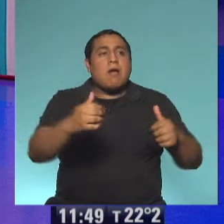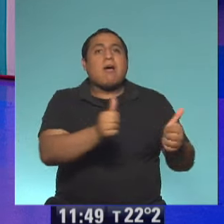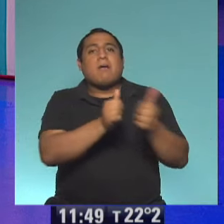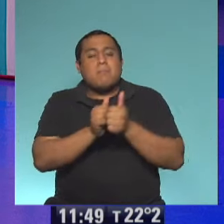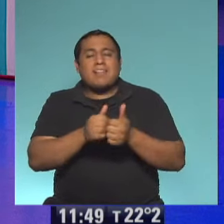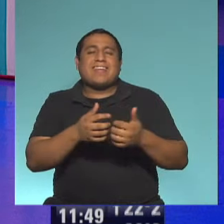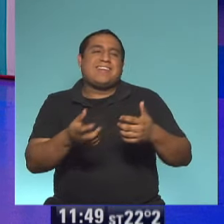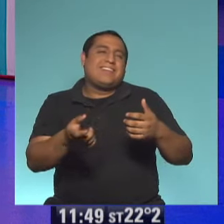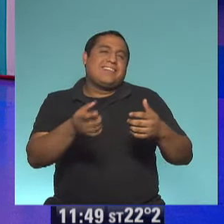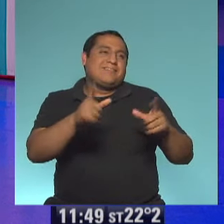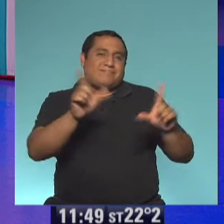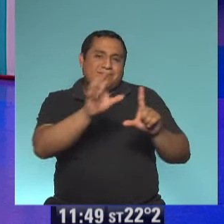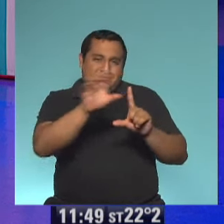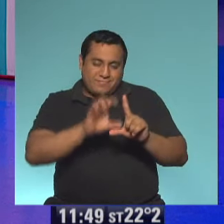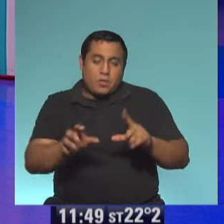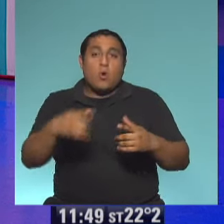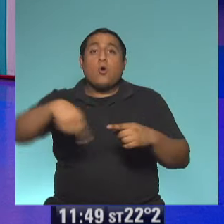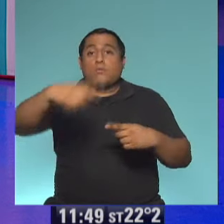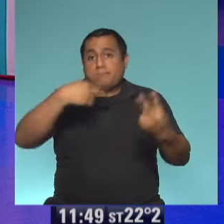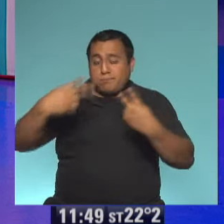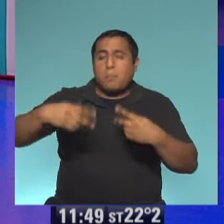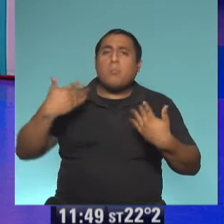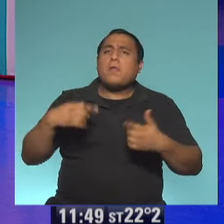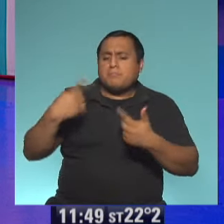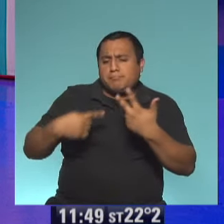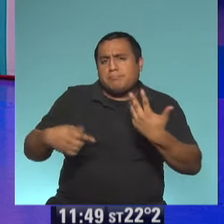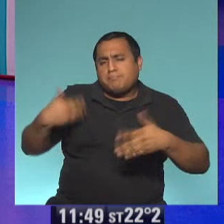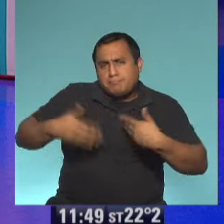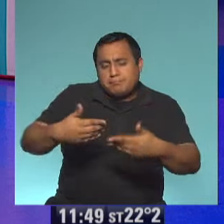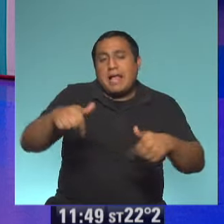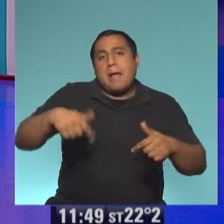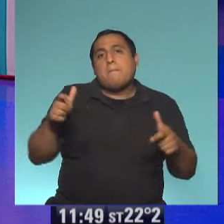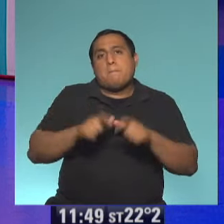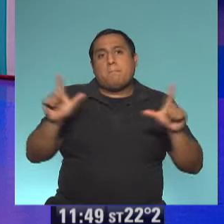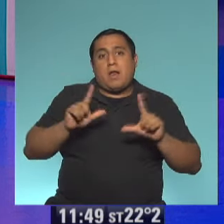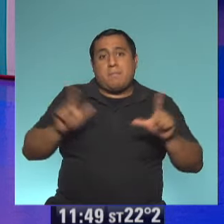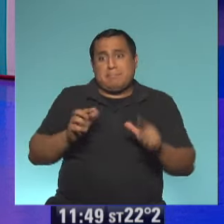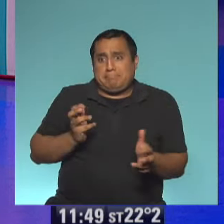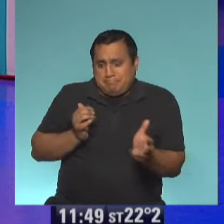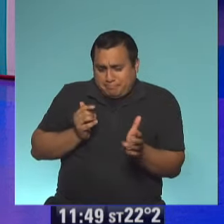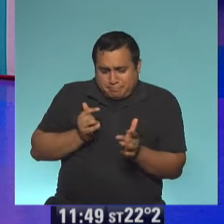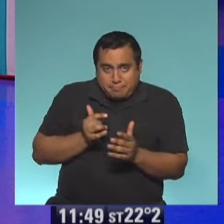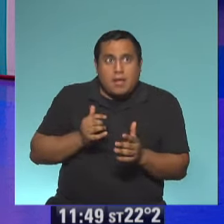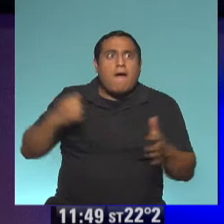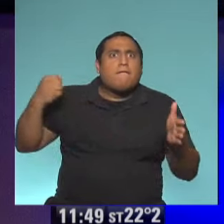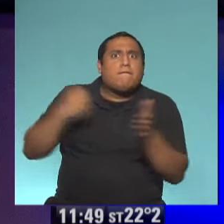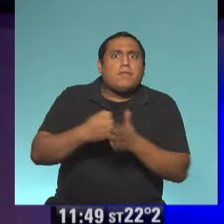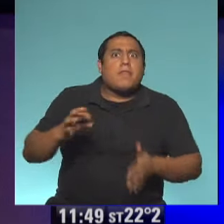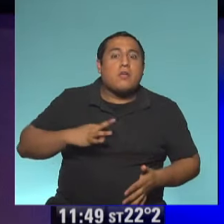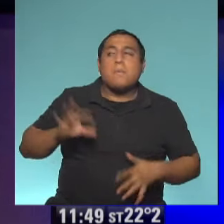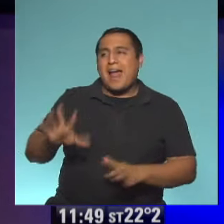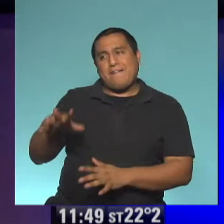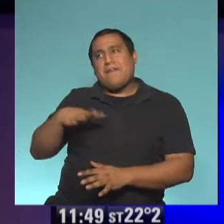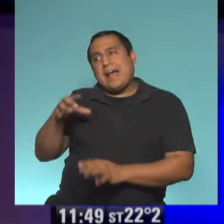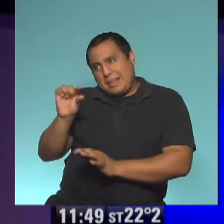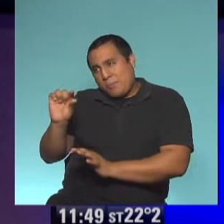tanto acá como del otro lado, podemos hacer un montón de cosas en todo este programa que ya está casi llegando a fin de año. No, pero nos falta un